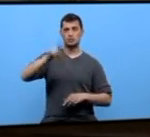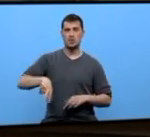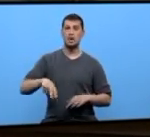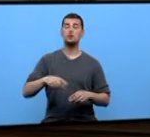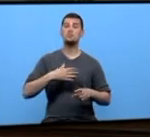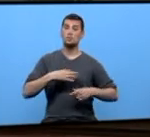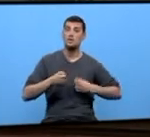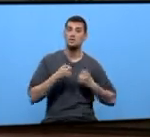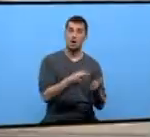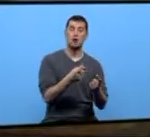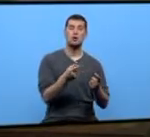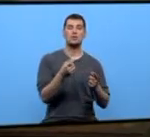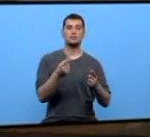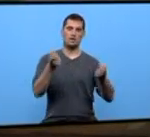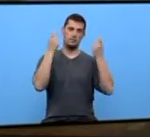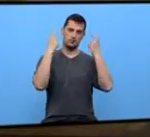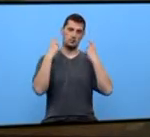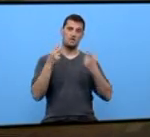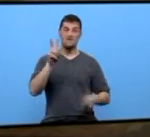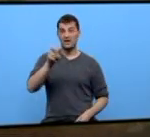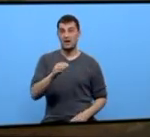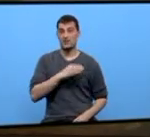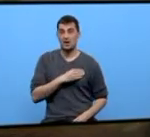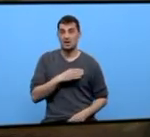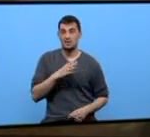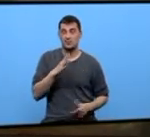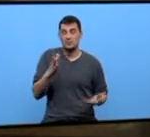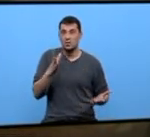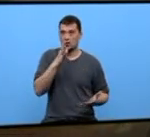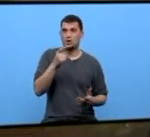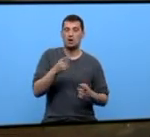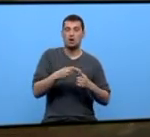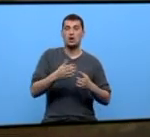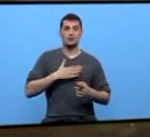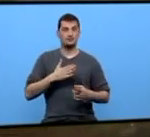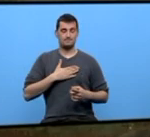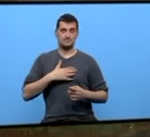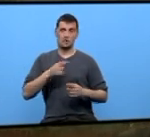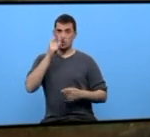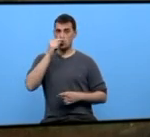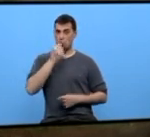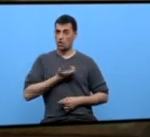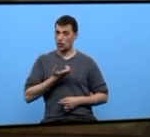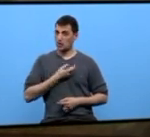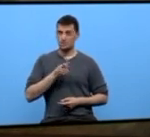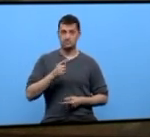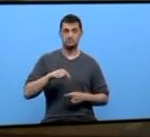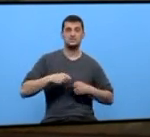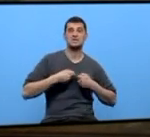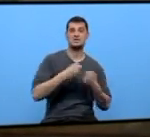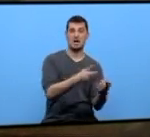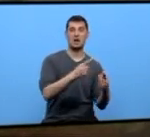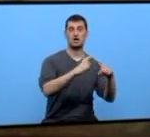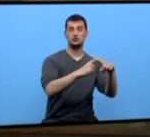a todos os alumnos, pero merece a pena, porque o patrimonio, aínda que deixa de ser dos lucenses, pasa a estar